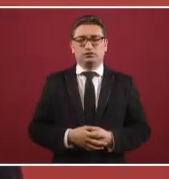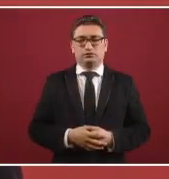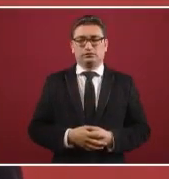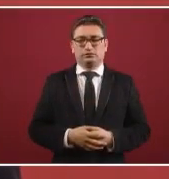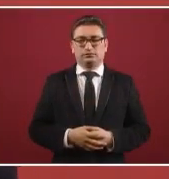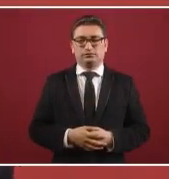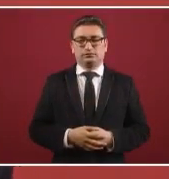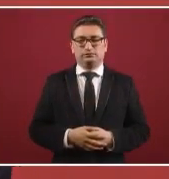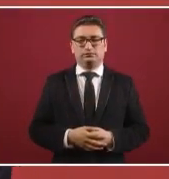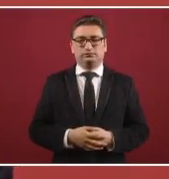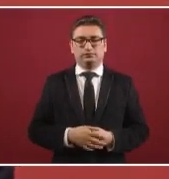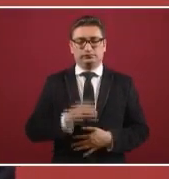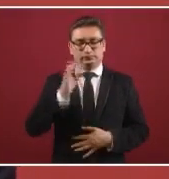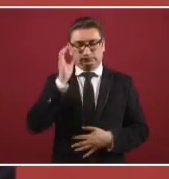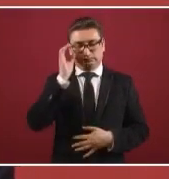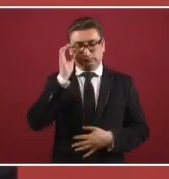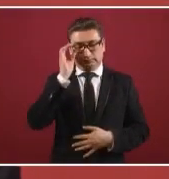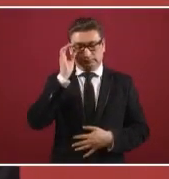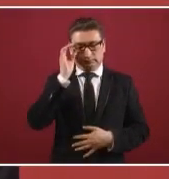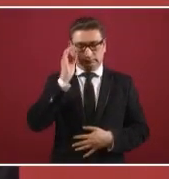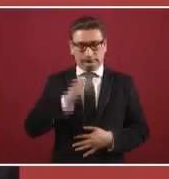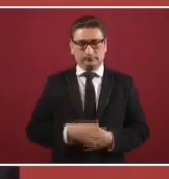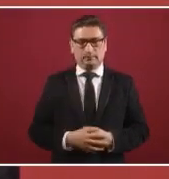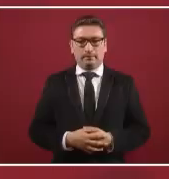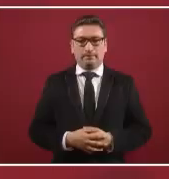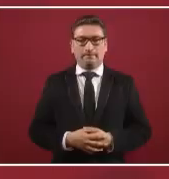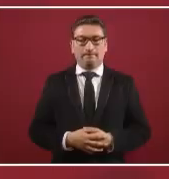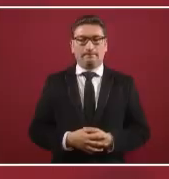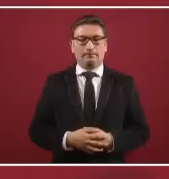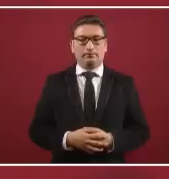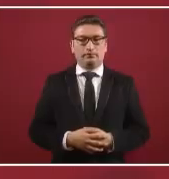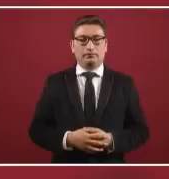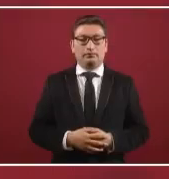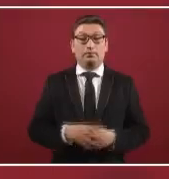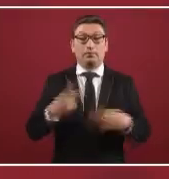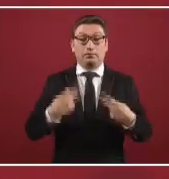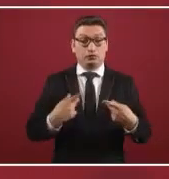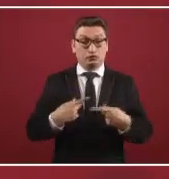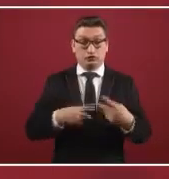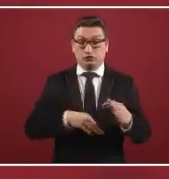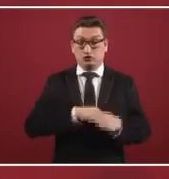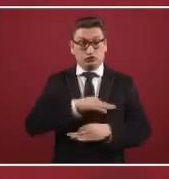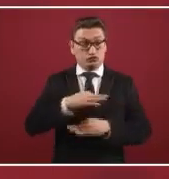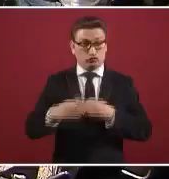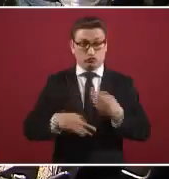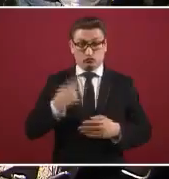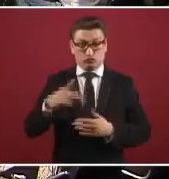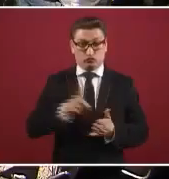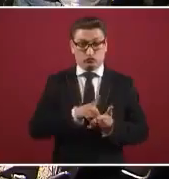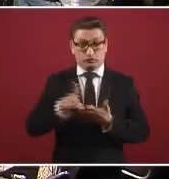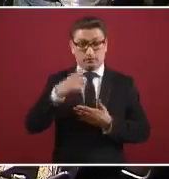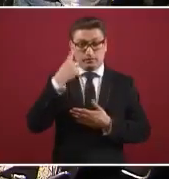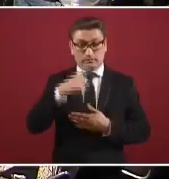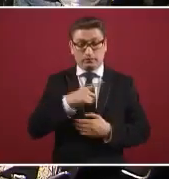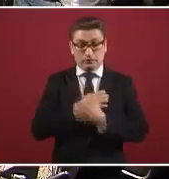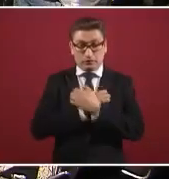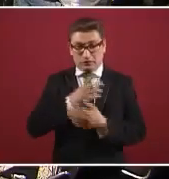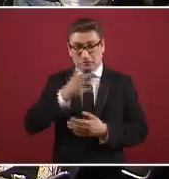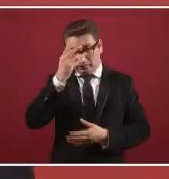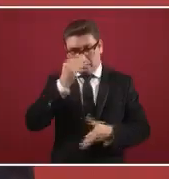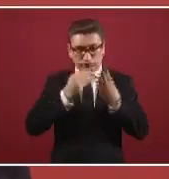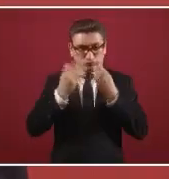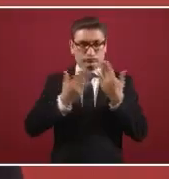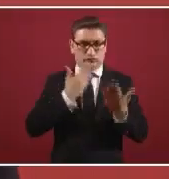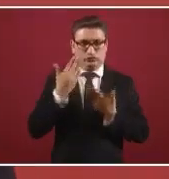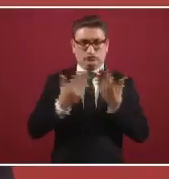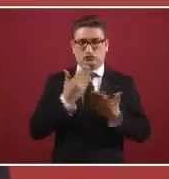que no se le limitara a nadie su derecho a la educación. Nunca